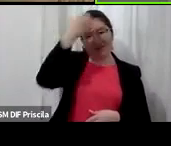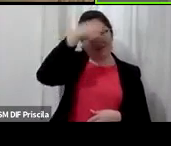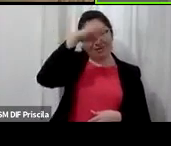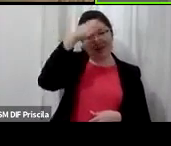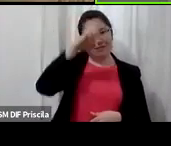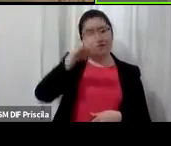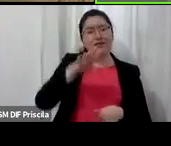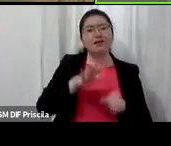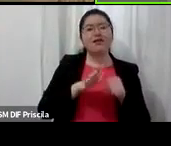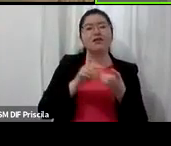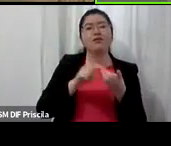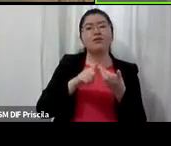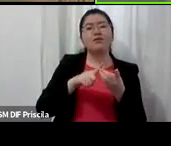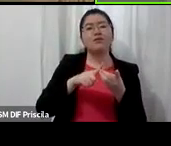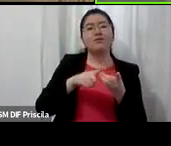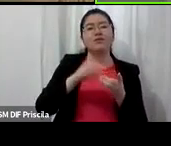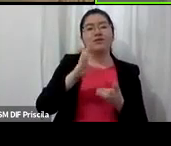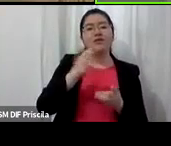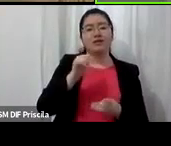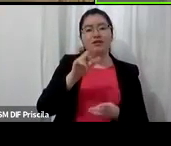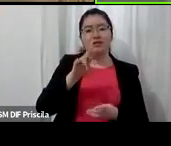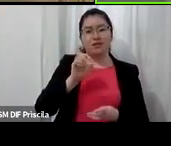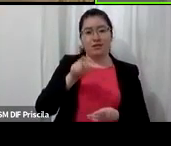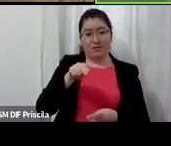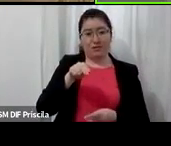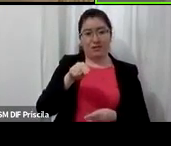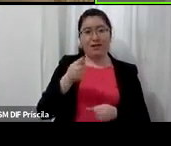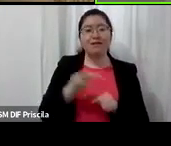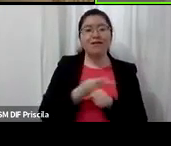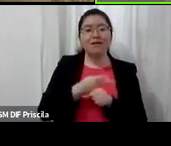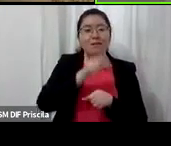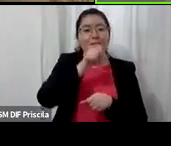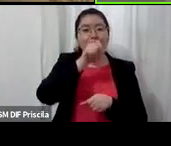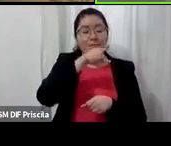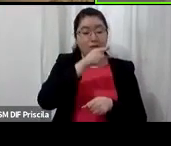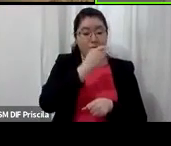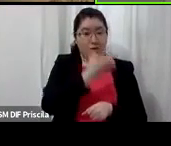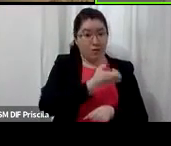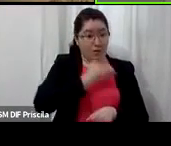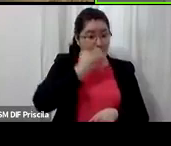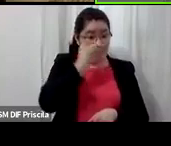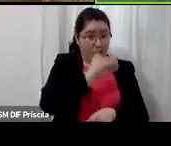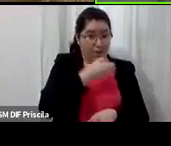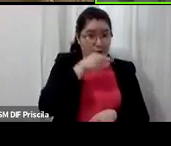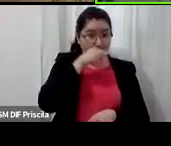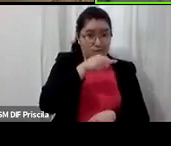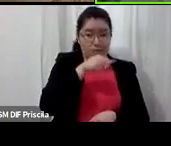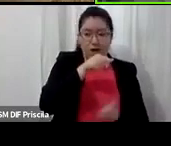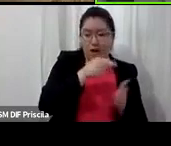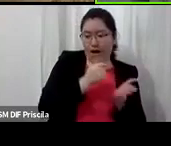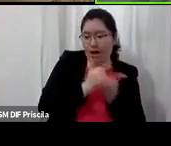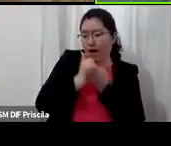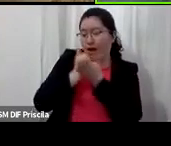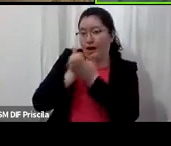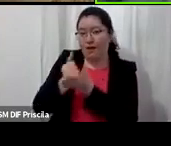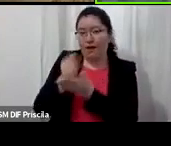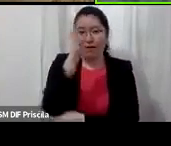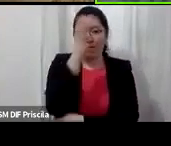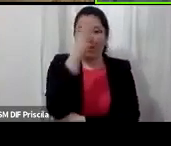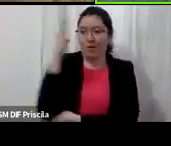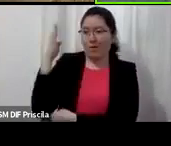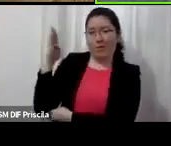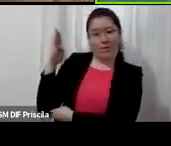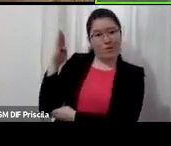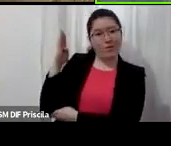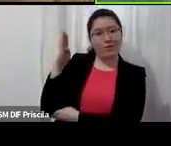Cherán, en donde la escuela está vinculada al cuidado del bosque y a la resistencia que la comunidad de Cherán, ¿no?, ha logrado